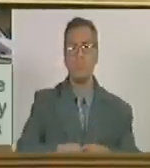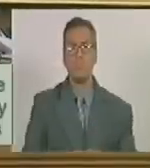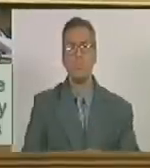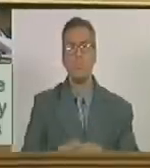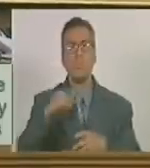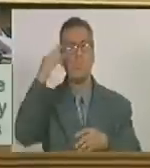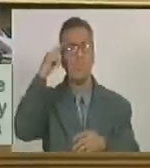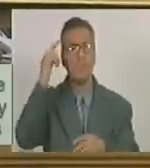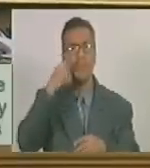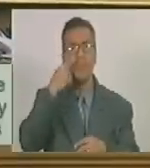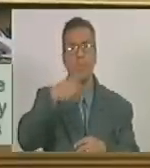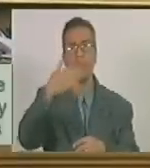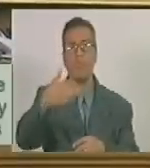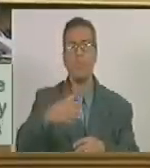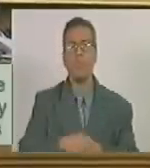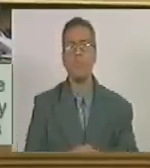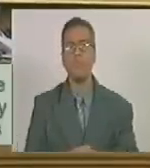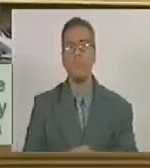En consideración.